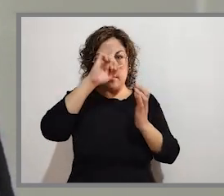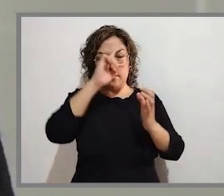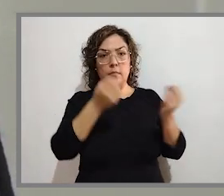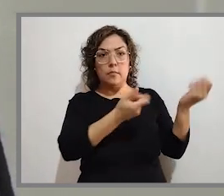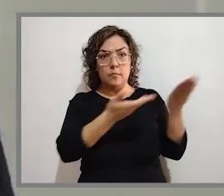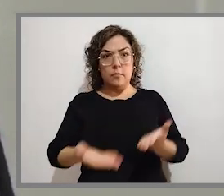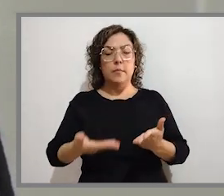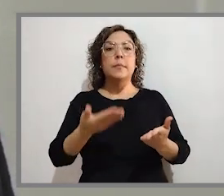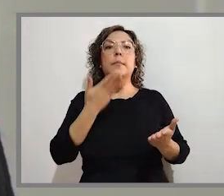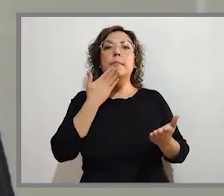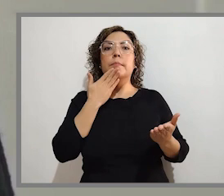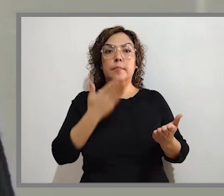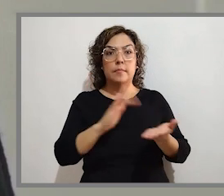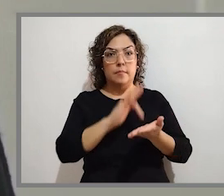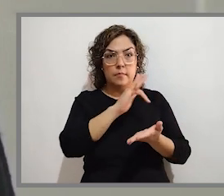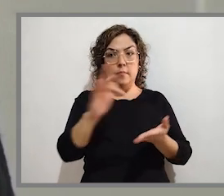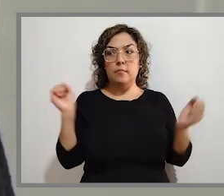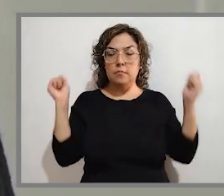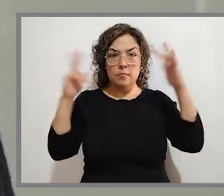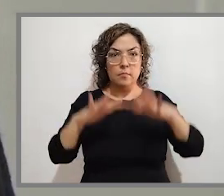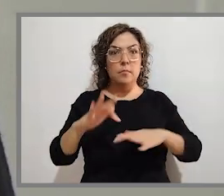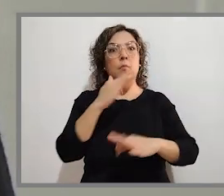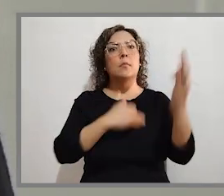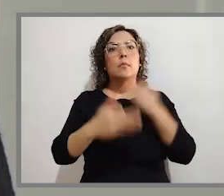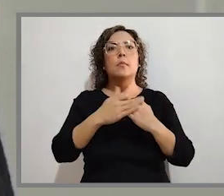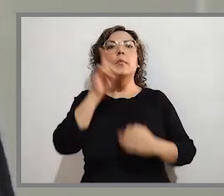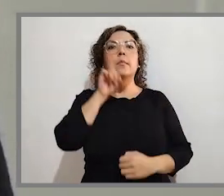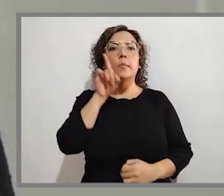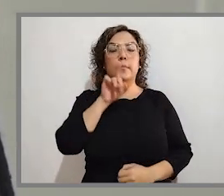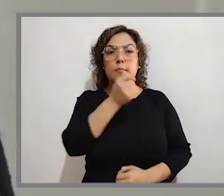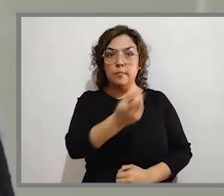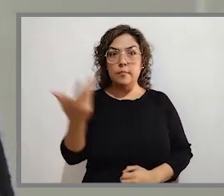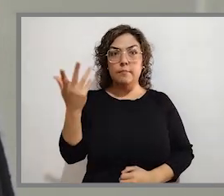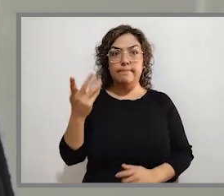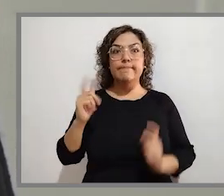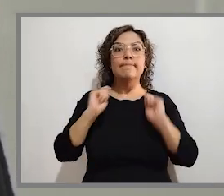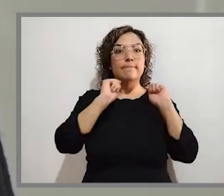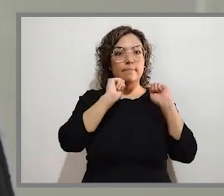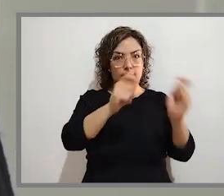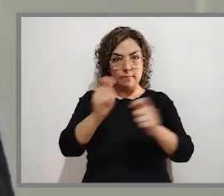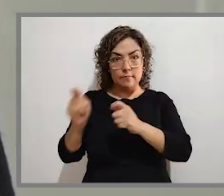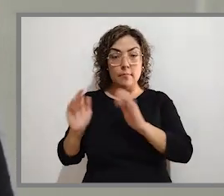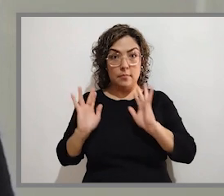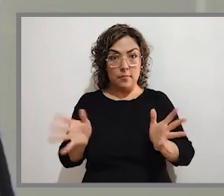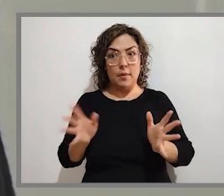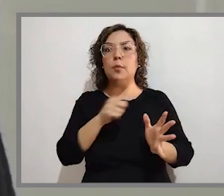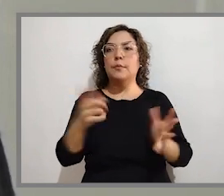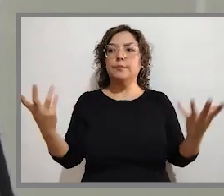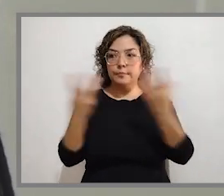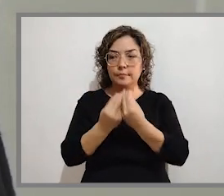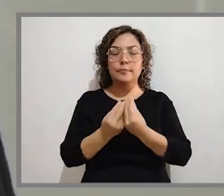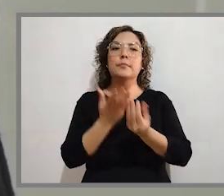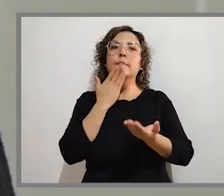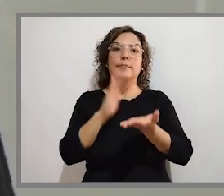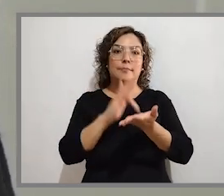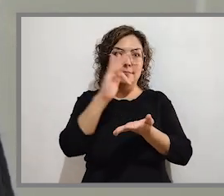sobre todo muchísimas gracias a todas las mujeres electas que se encuentran el día de hoy aquí, muchas gracias por acompañarnos, por asistir a